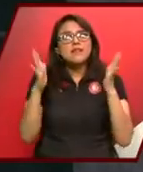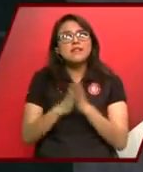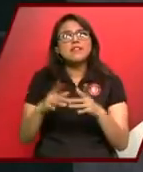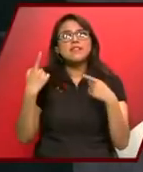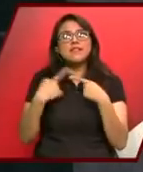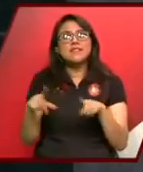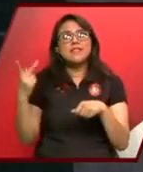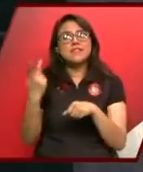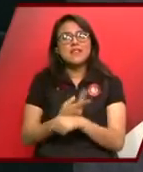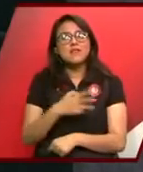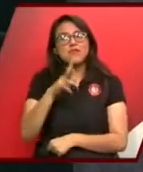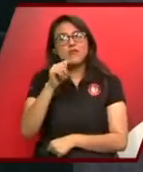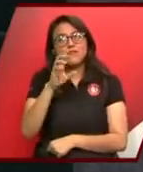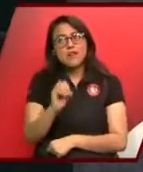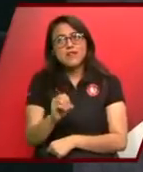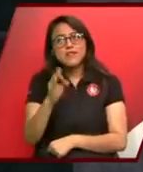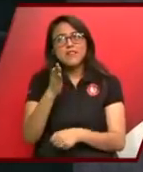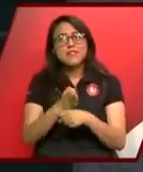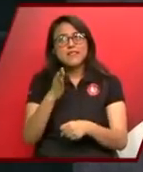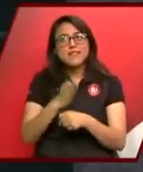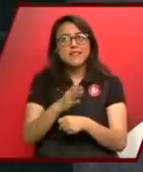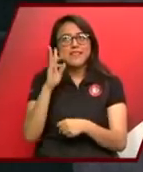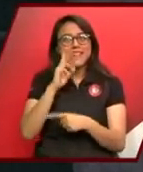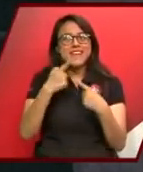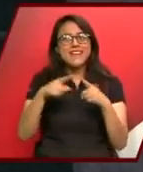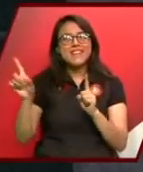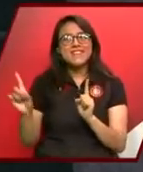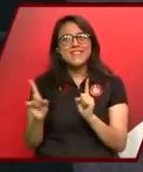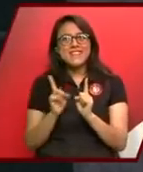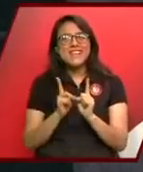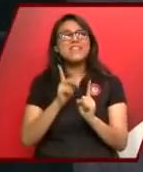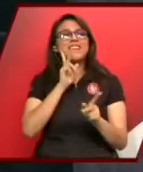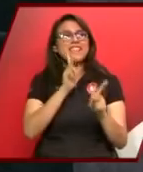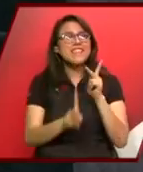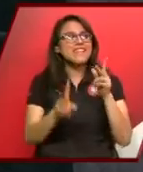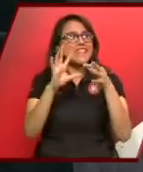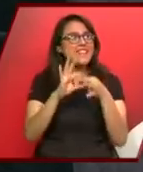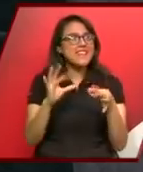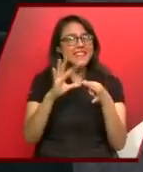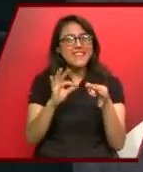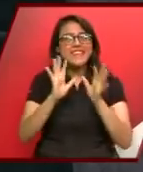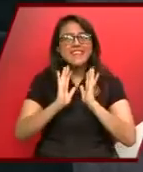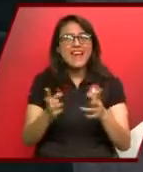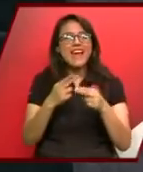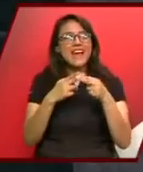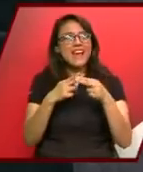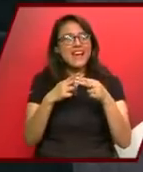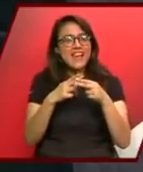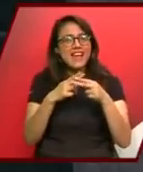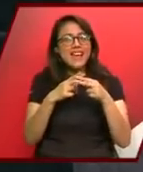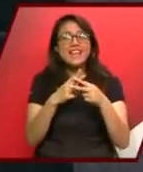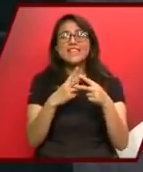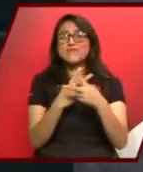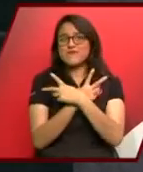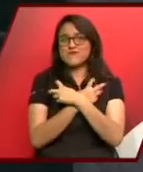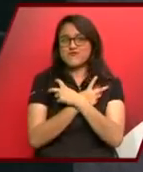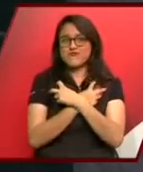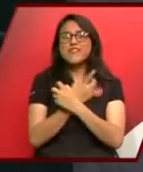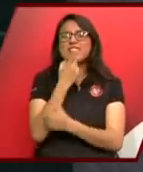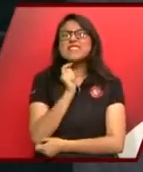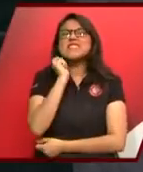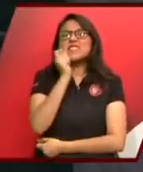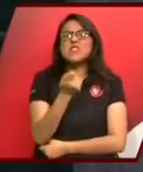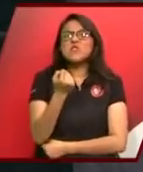desfile, que si el Urbano, bueno, pues no estuviera ligando por ahí con la Catrina y la dejara platicar. Catrín, tú platícanos,